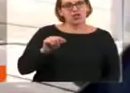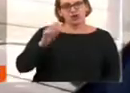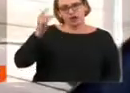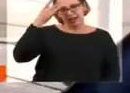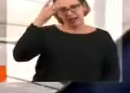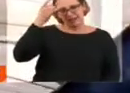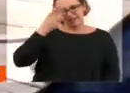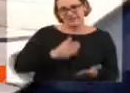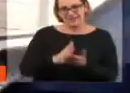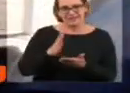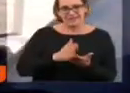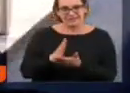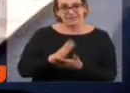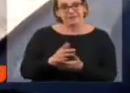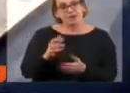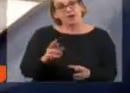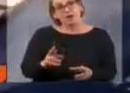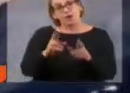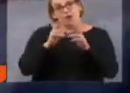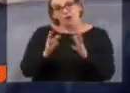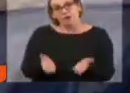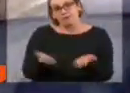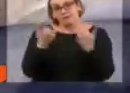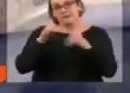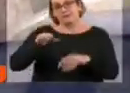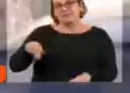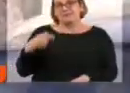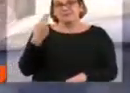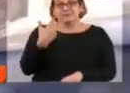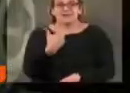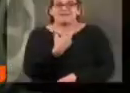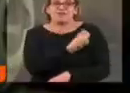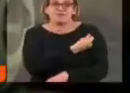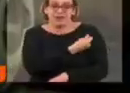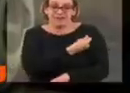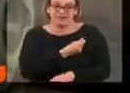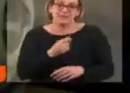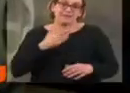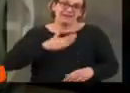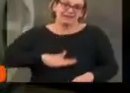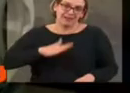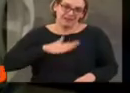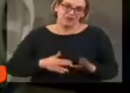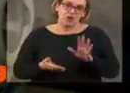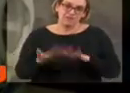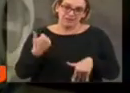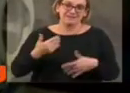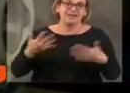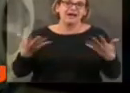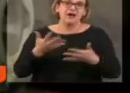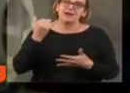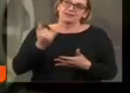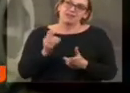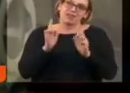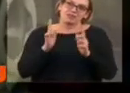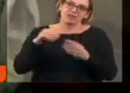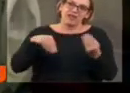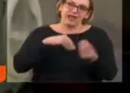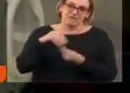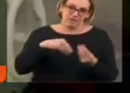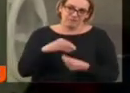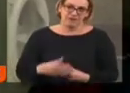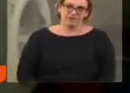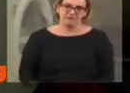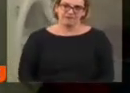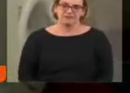frecuentes. Espera quedar habilitado cuanto antes para poder vacunarse, para estar más tranquilo y ahora sí, disfrutar de la familia que ha formado.